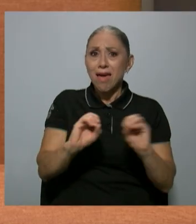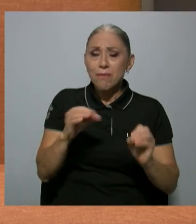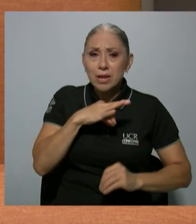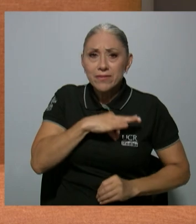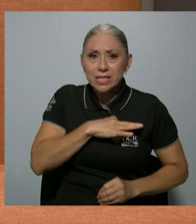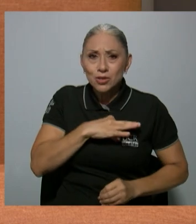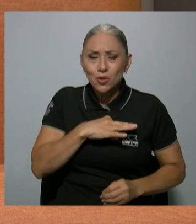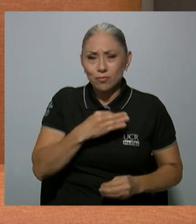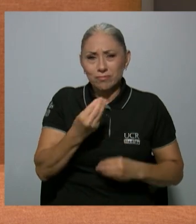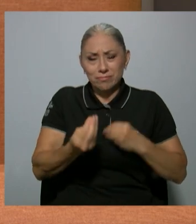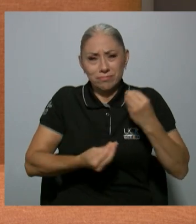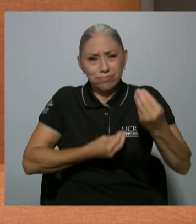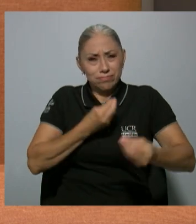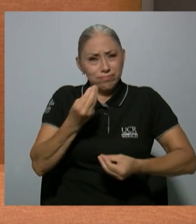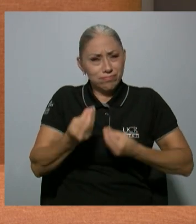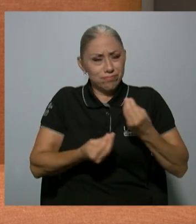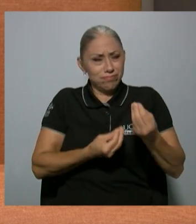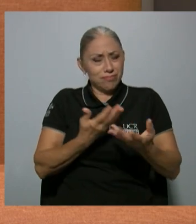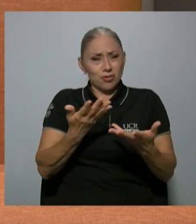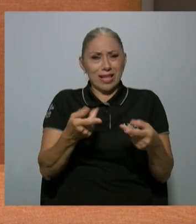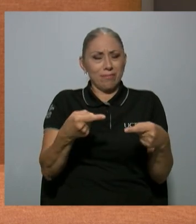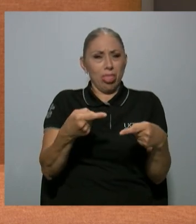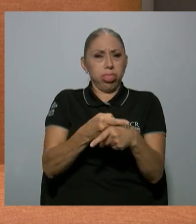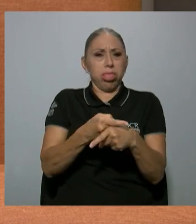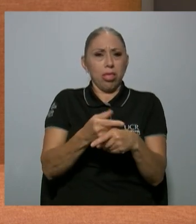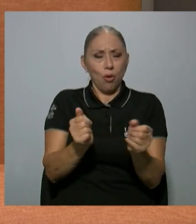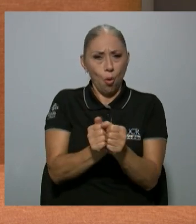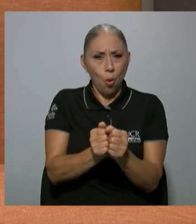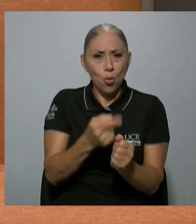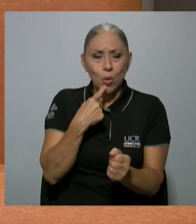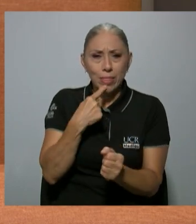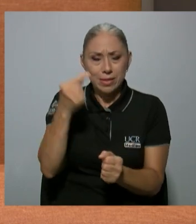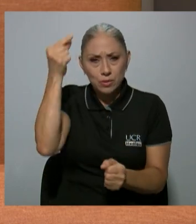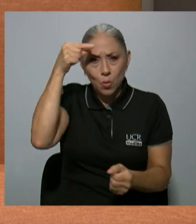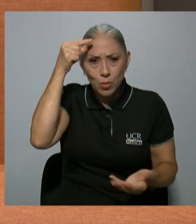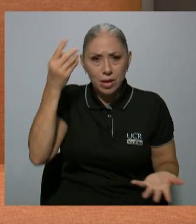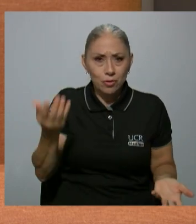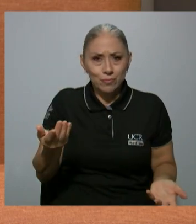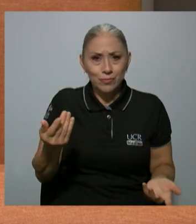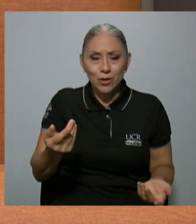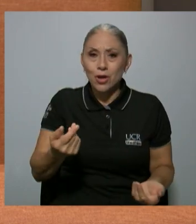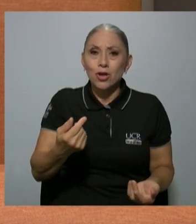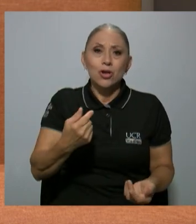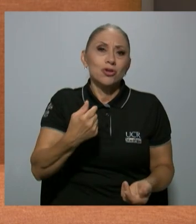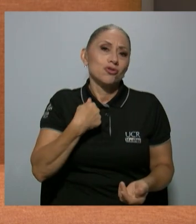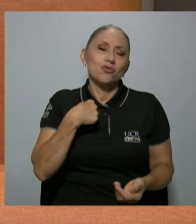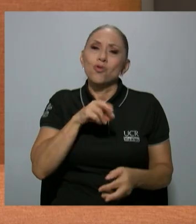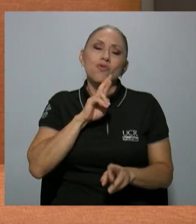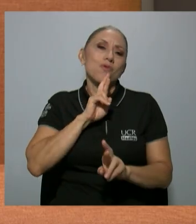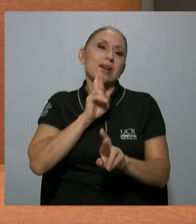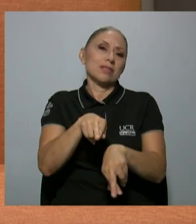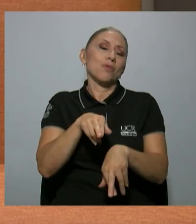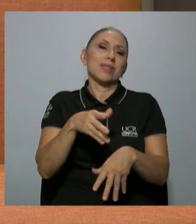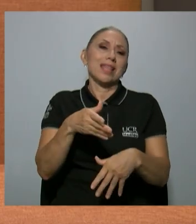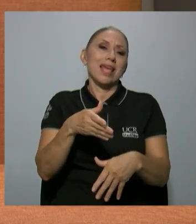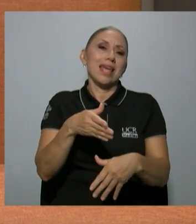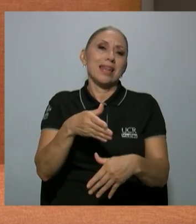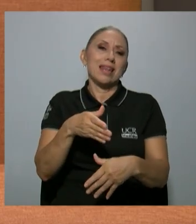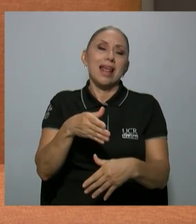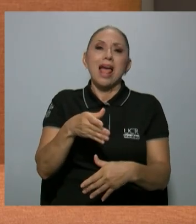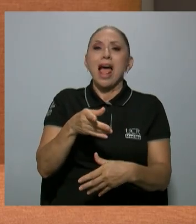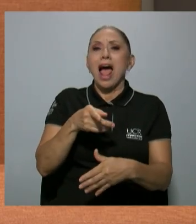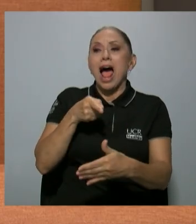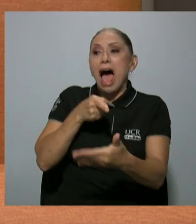mismo discurso del gobierno. Yo creo que no voy a responder a los ataques tal vez de un presidente